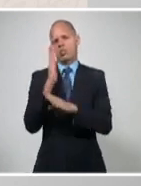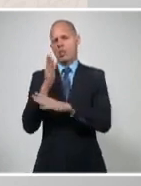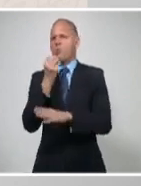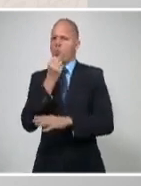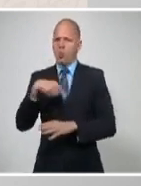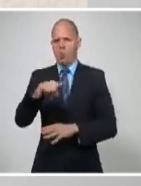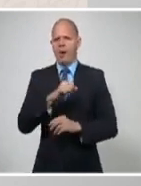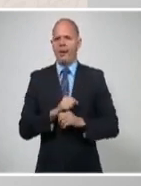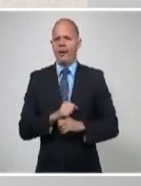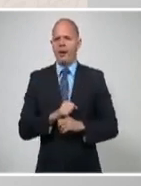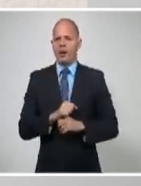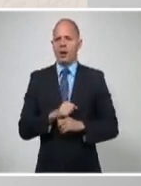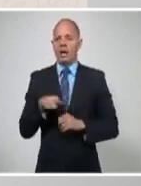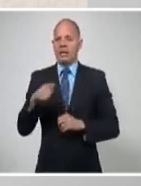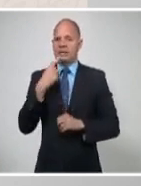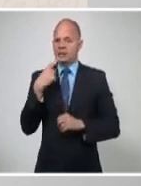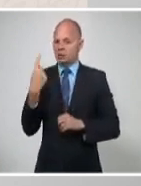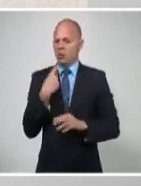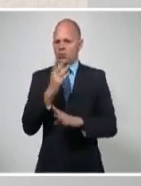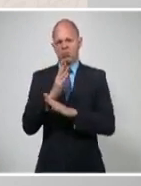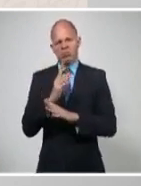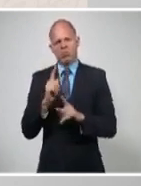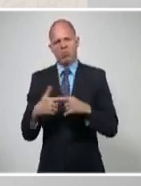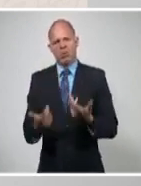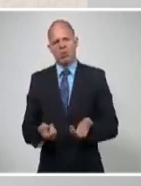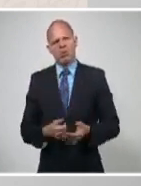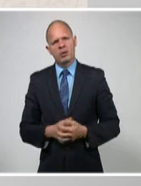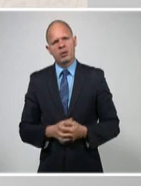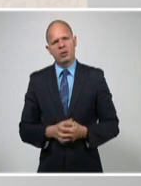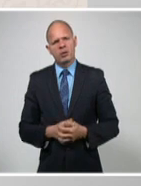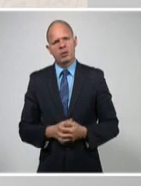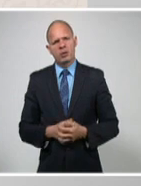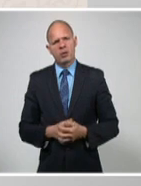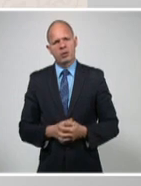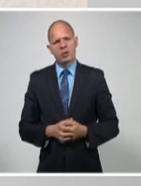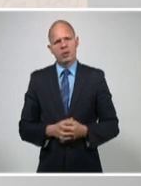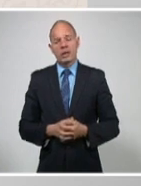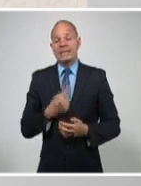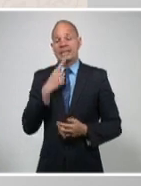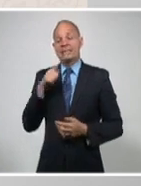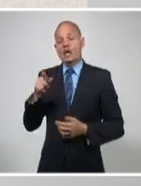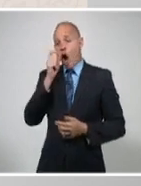Dueños quieren ser los dueños del espacio simbólico. Hamlet La Bastida